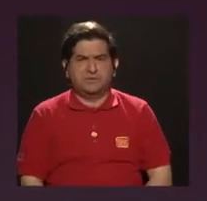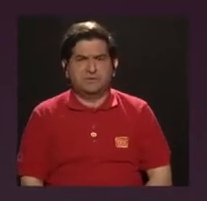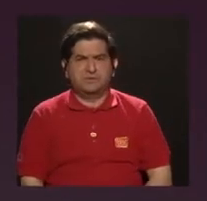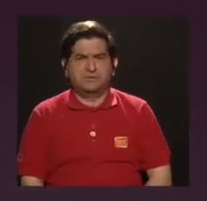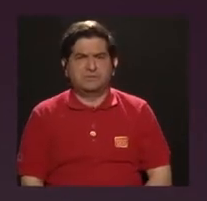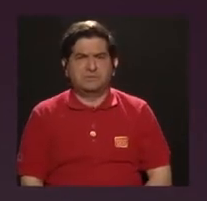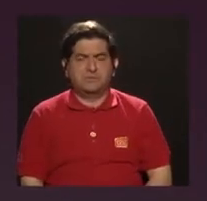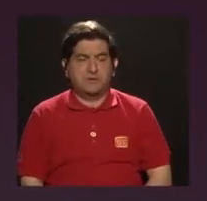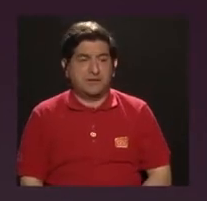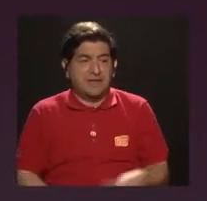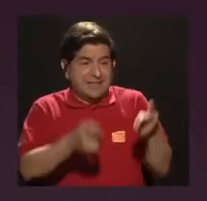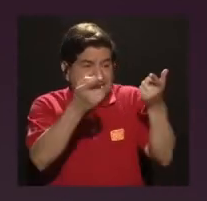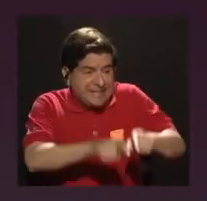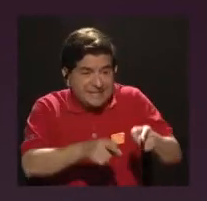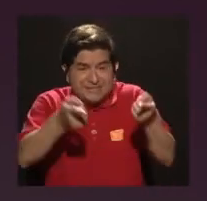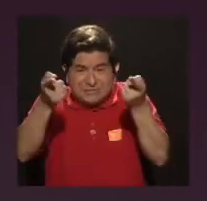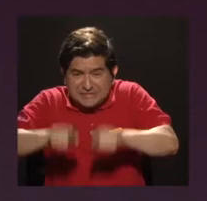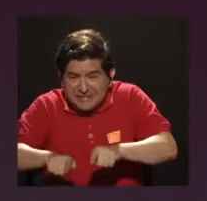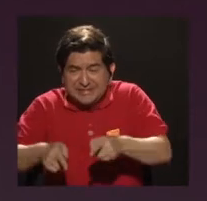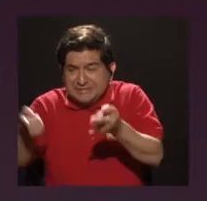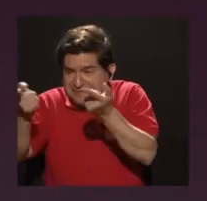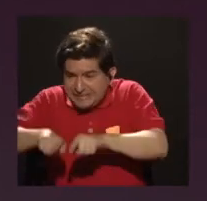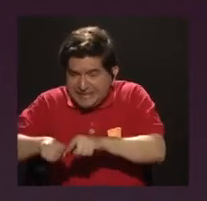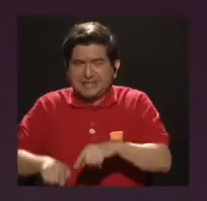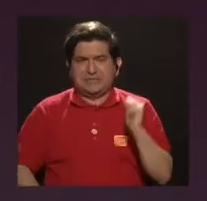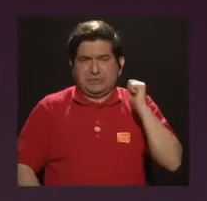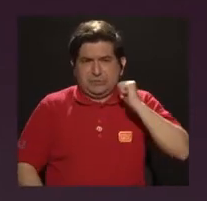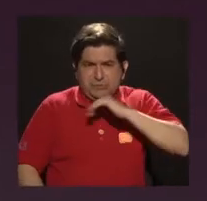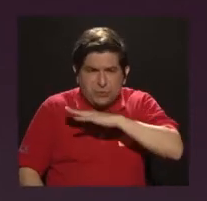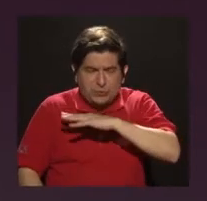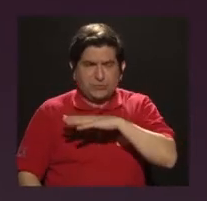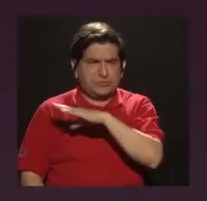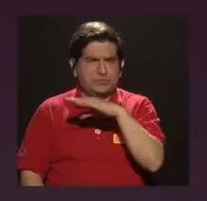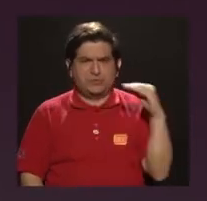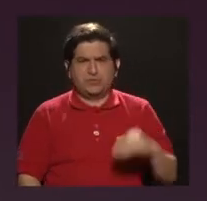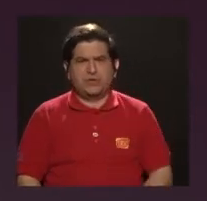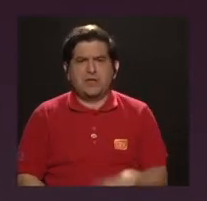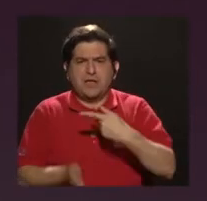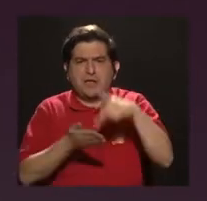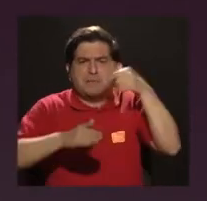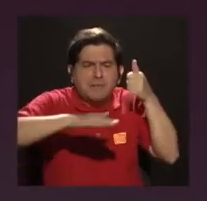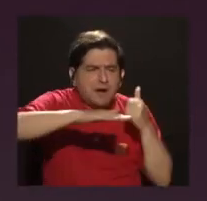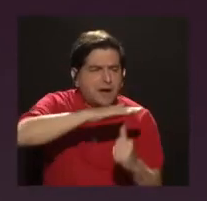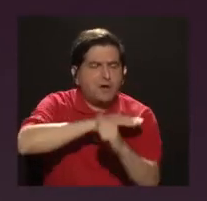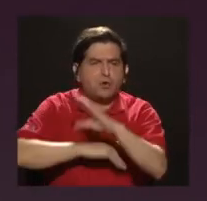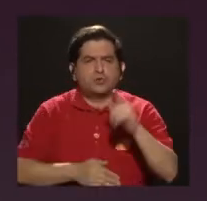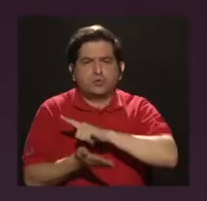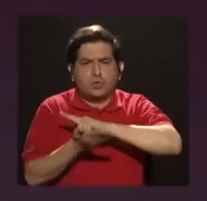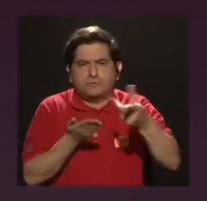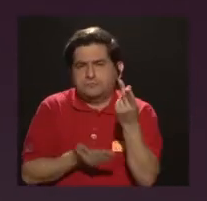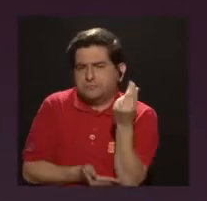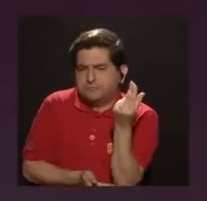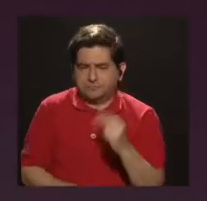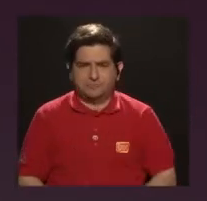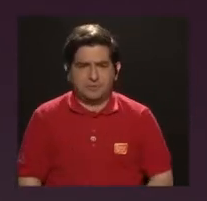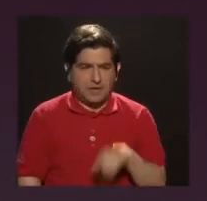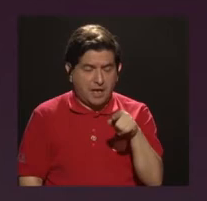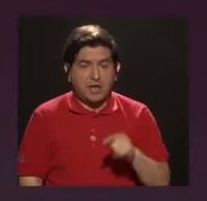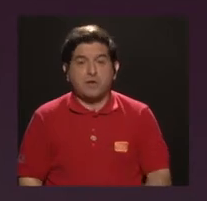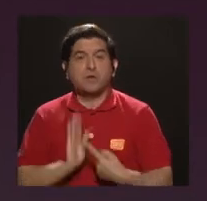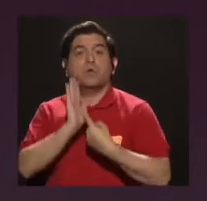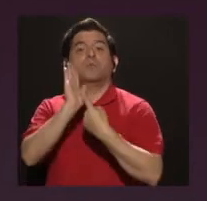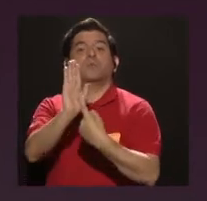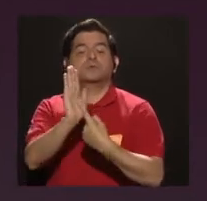de casos de corrupción y de sobornos y el lavado de dinero que fue destapado